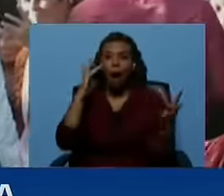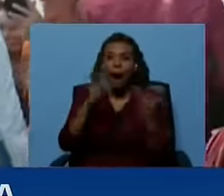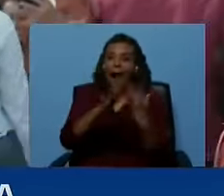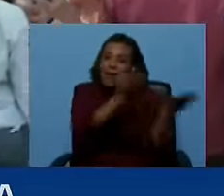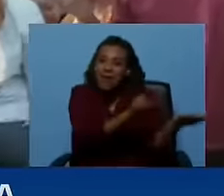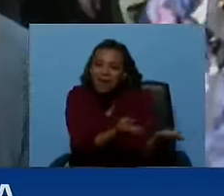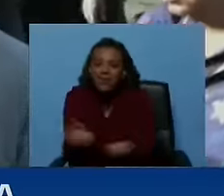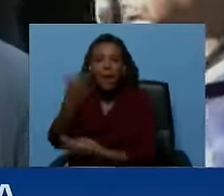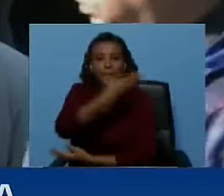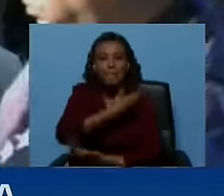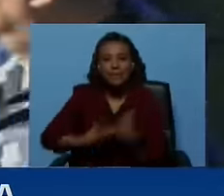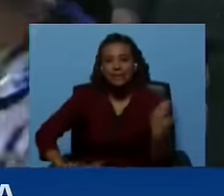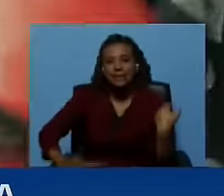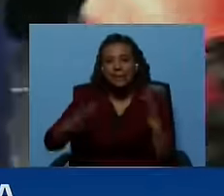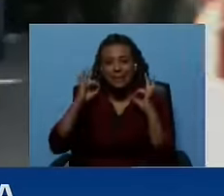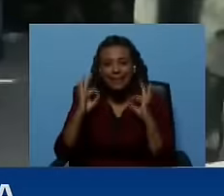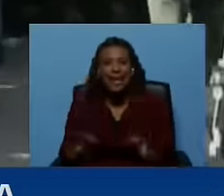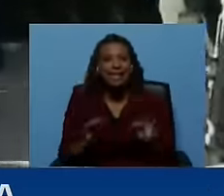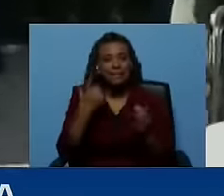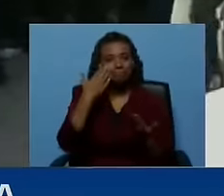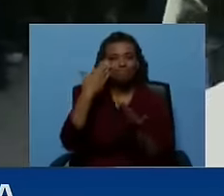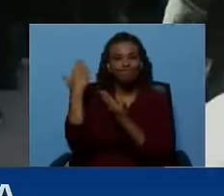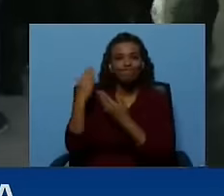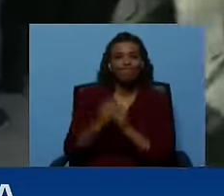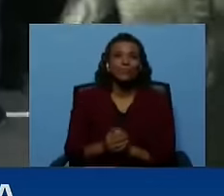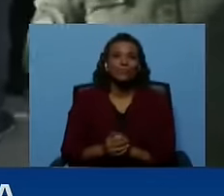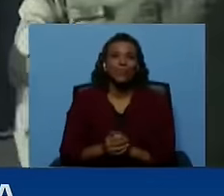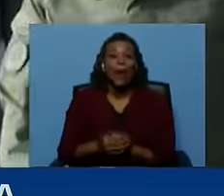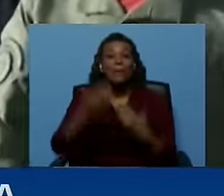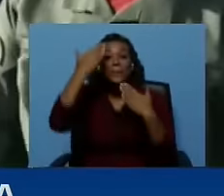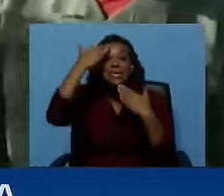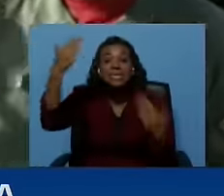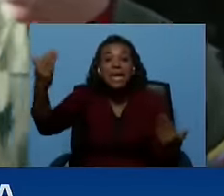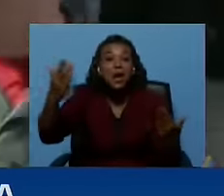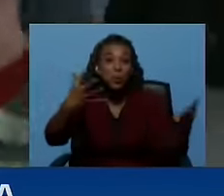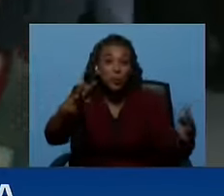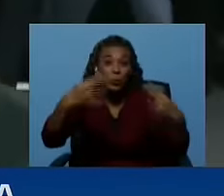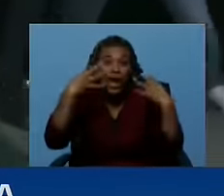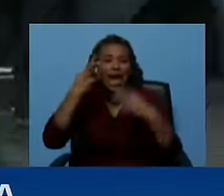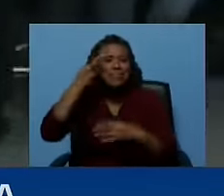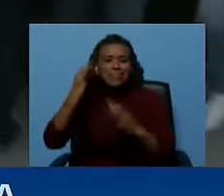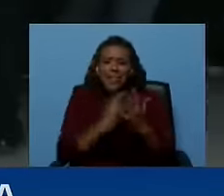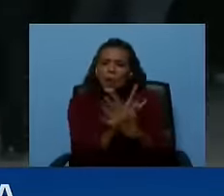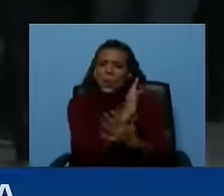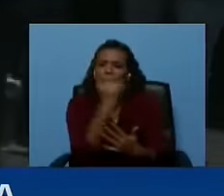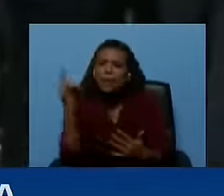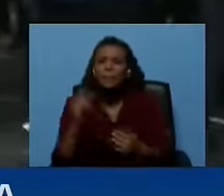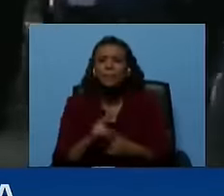recibiendo al mandatario mi saludo a la gente de la